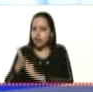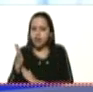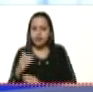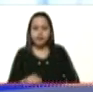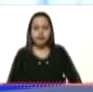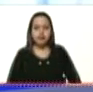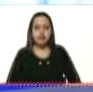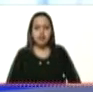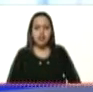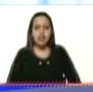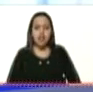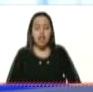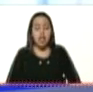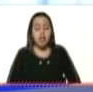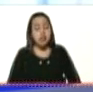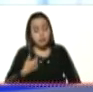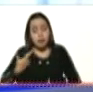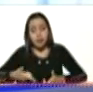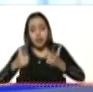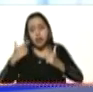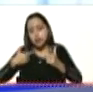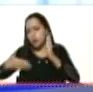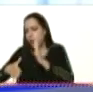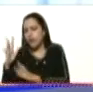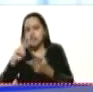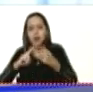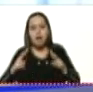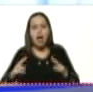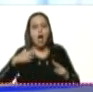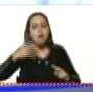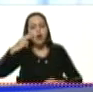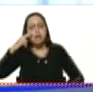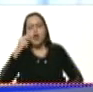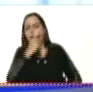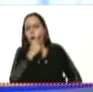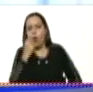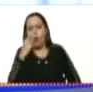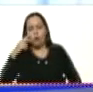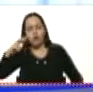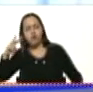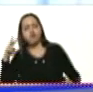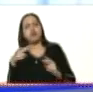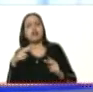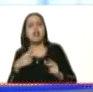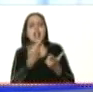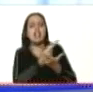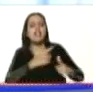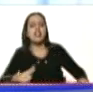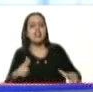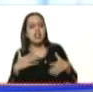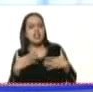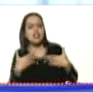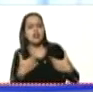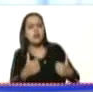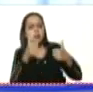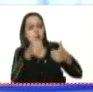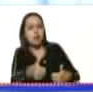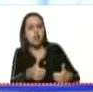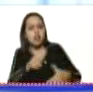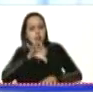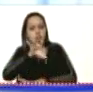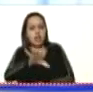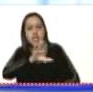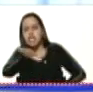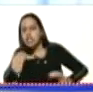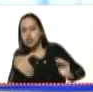ir a tu siervo en paz, porque mis ojos han visto la libertad saludable de mi país y de todos